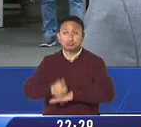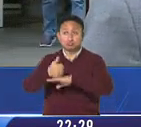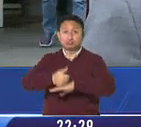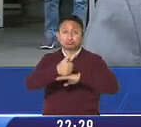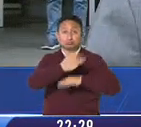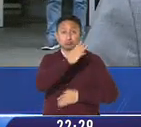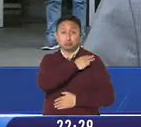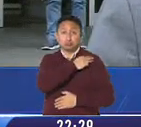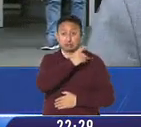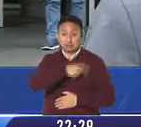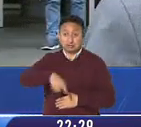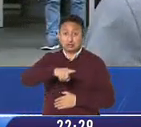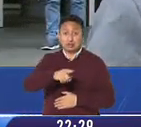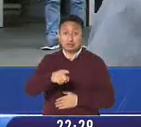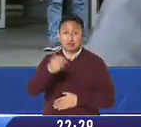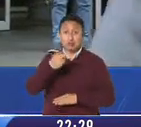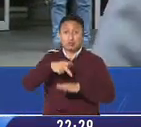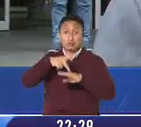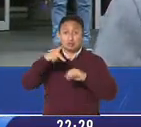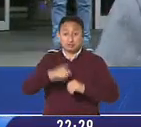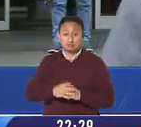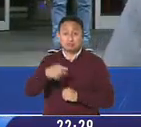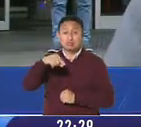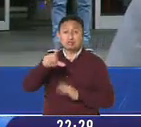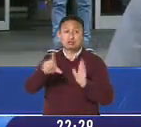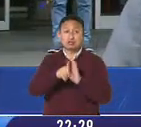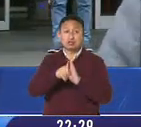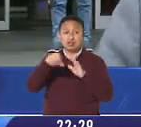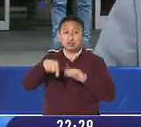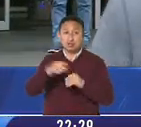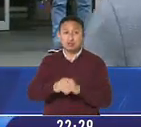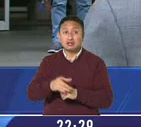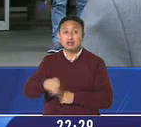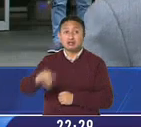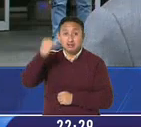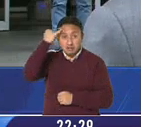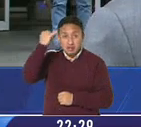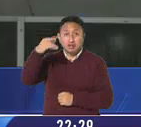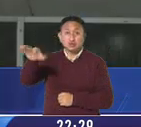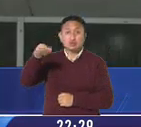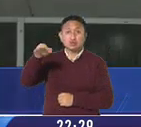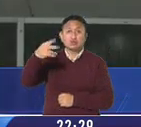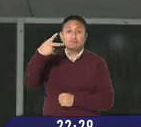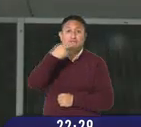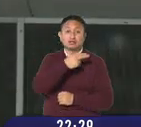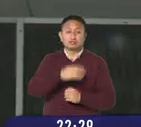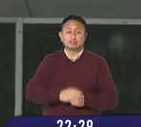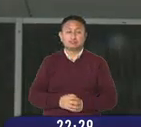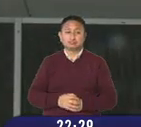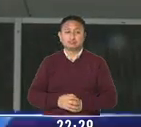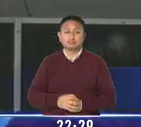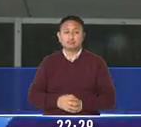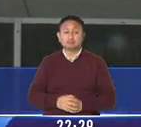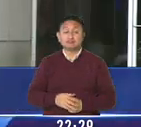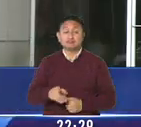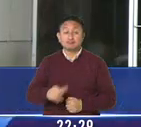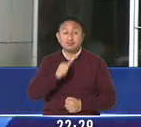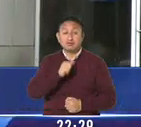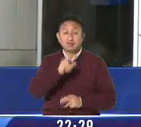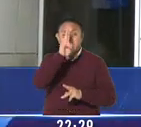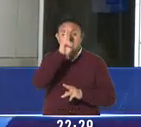eso, traducido en un lenguaje jurídico, pues es una falsificación ideológica de documento. A lo que se sumaría violación de